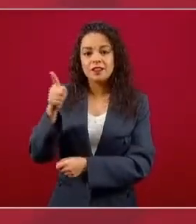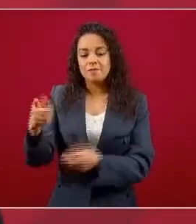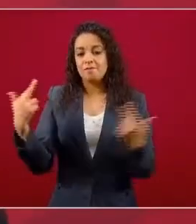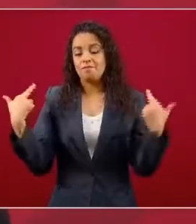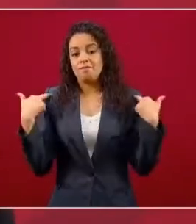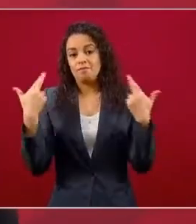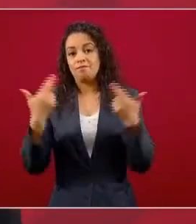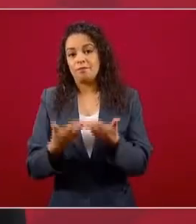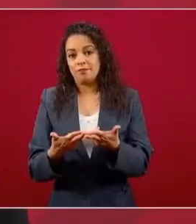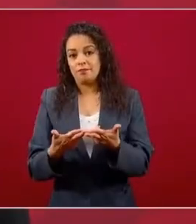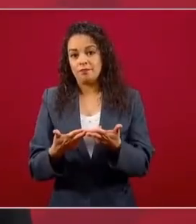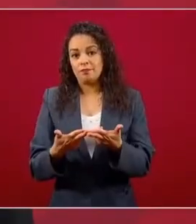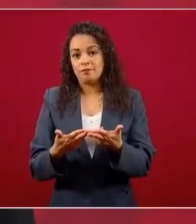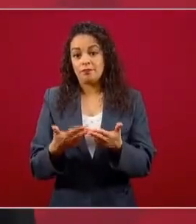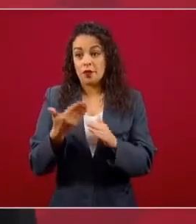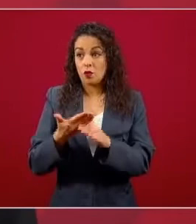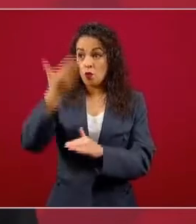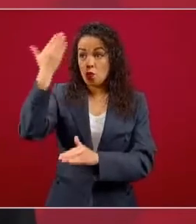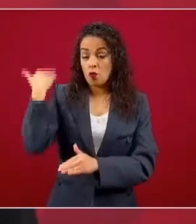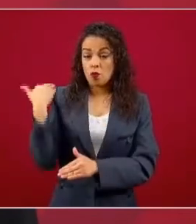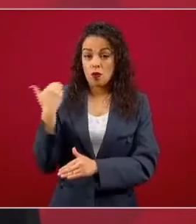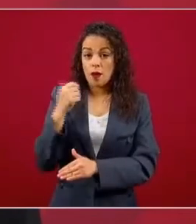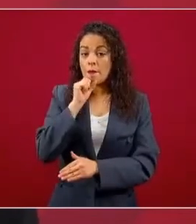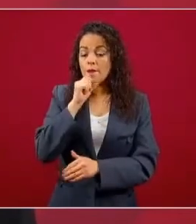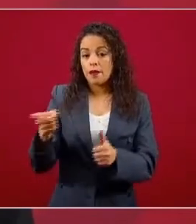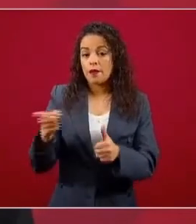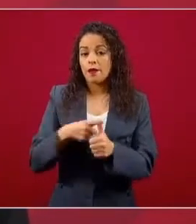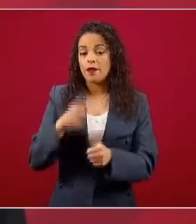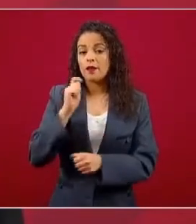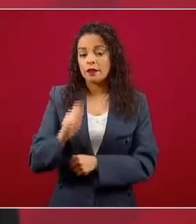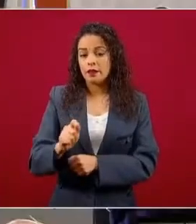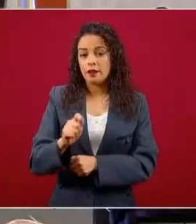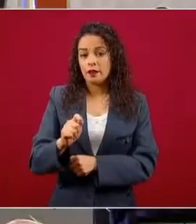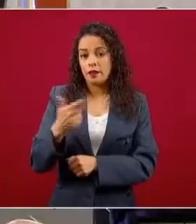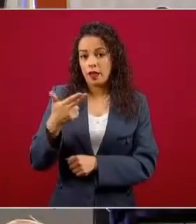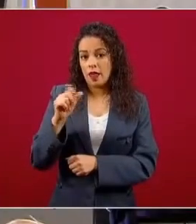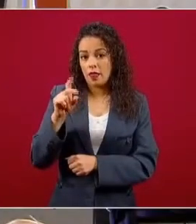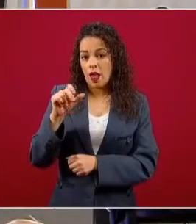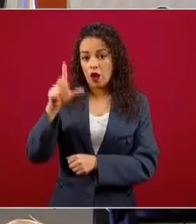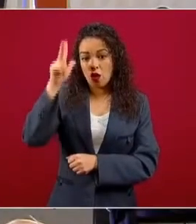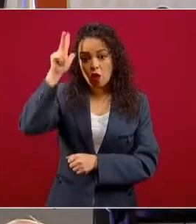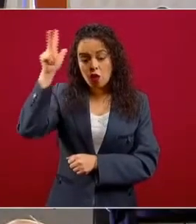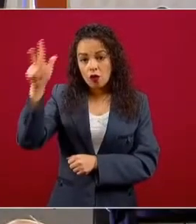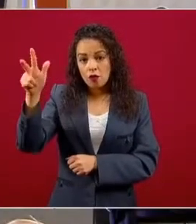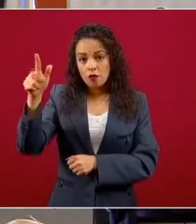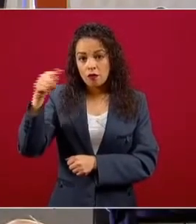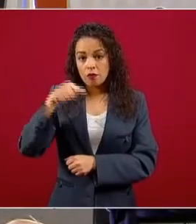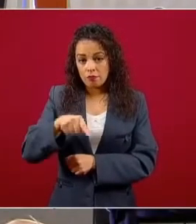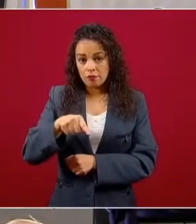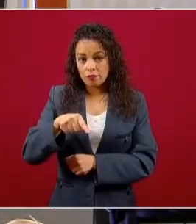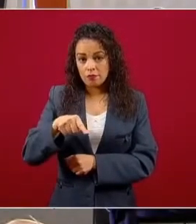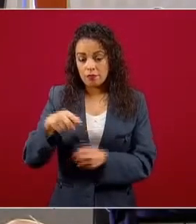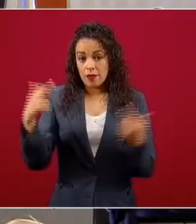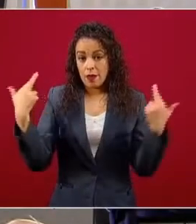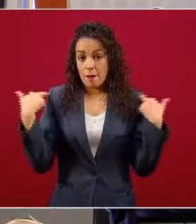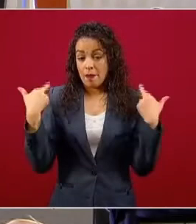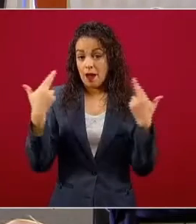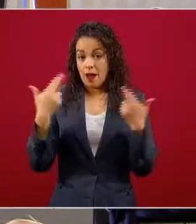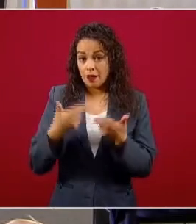hidalgo el dicho resta que un buen maestro es superado por el alumno